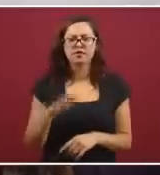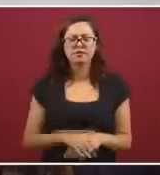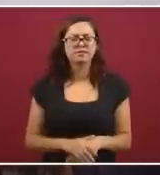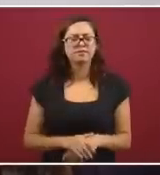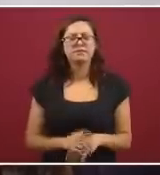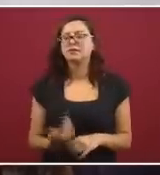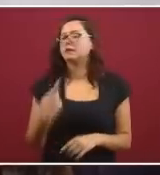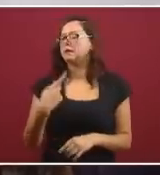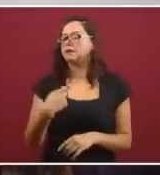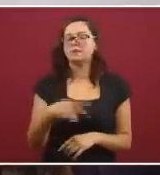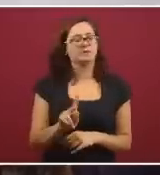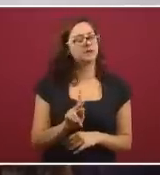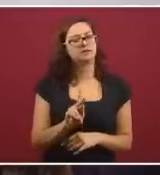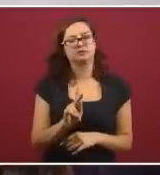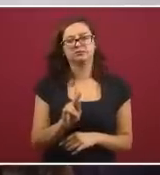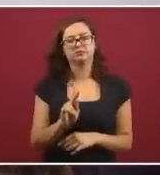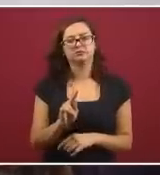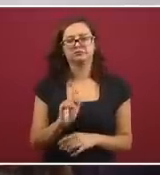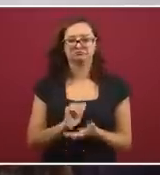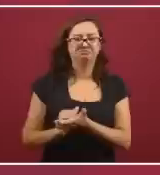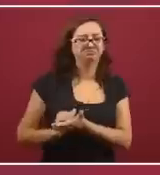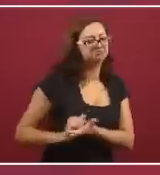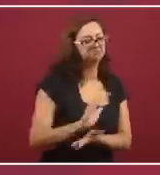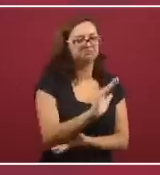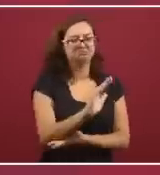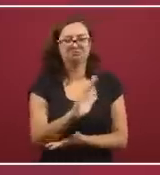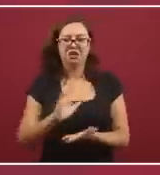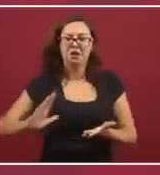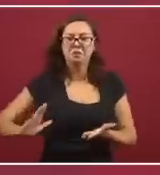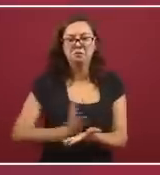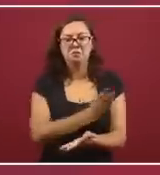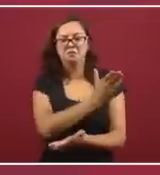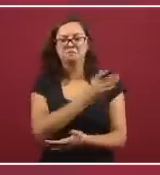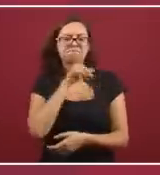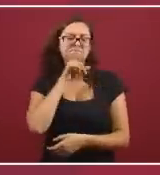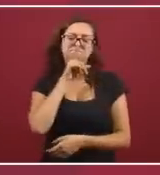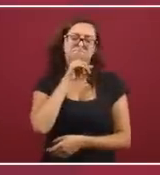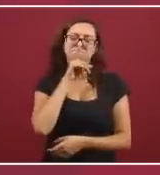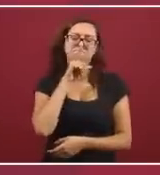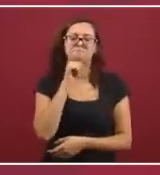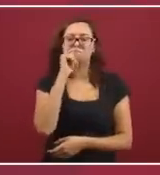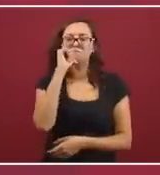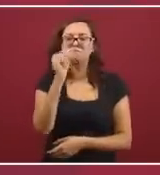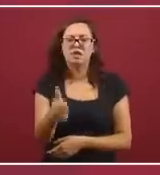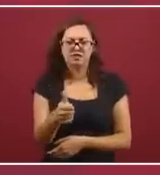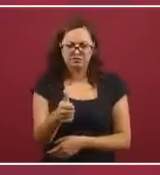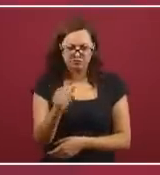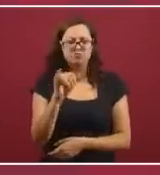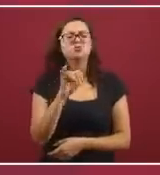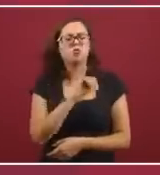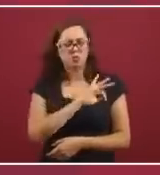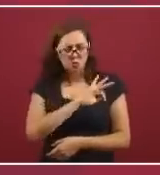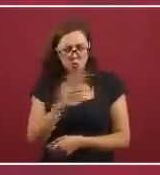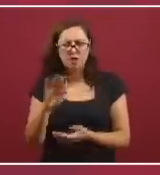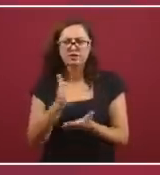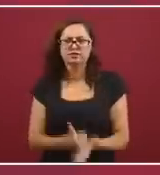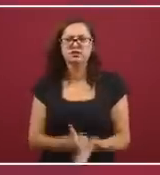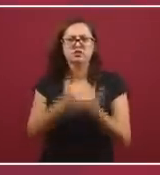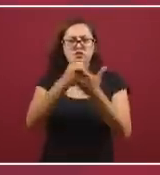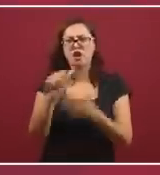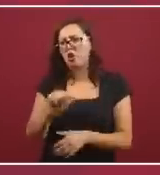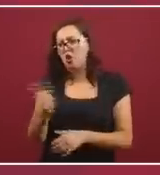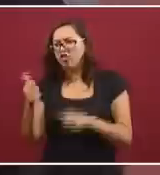les está haciendo a un lado es decir a ver si puedes ayudar en estas otras